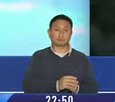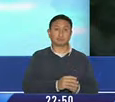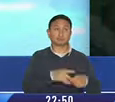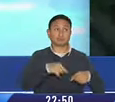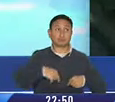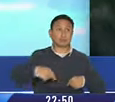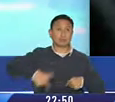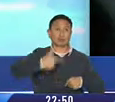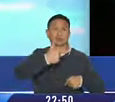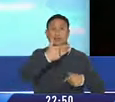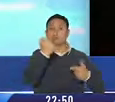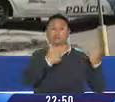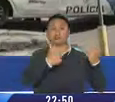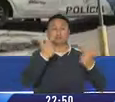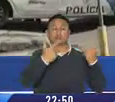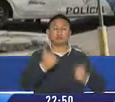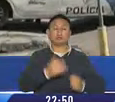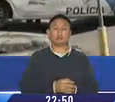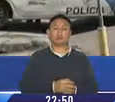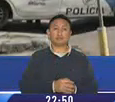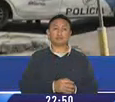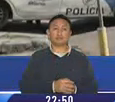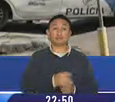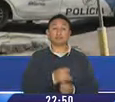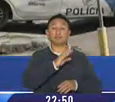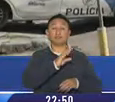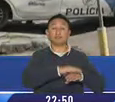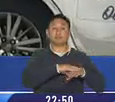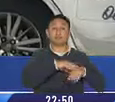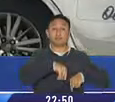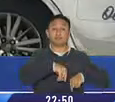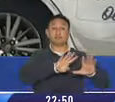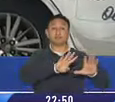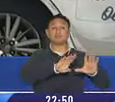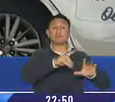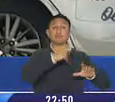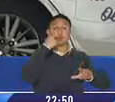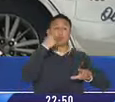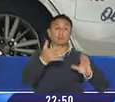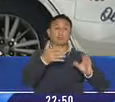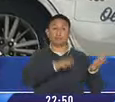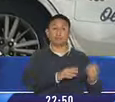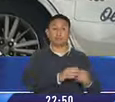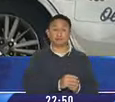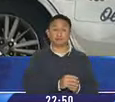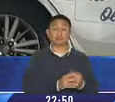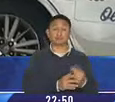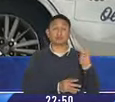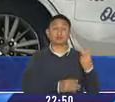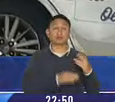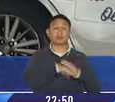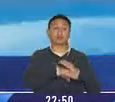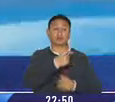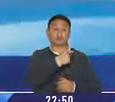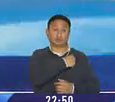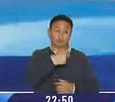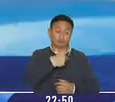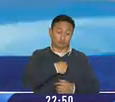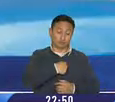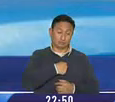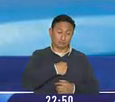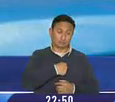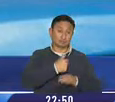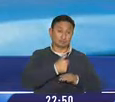en abatir a los delincuentes. Producto de este enfrentamiento, al menos 9 hombres fallecieron y 2 se encuentran heridos. De acuerdo